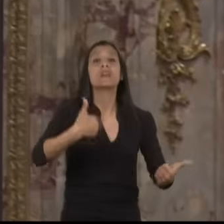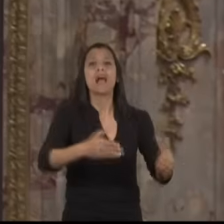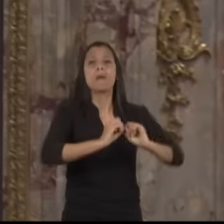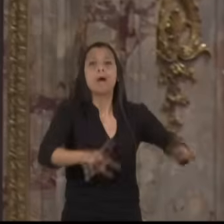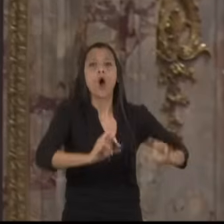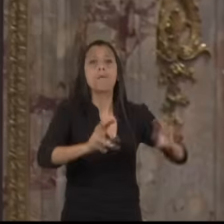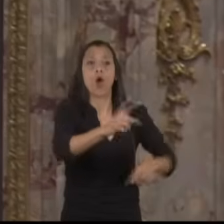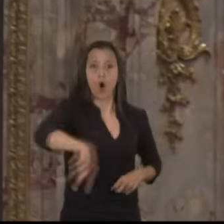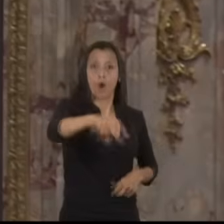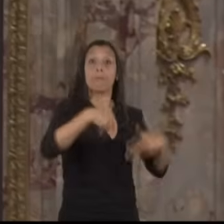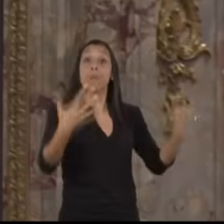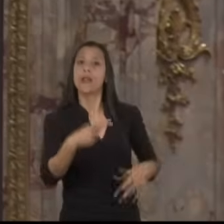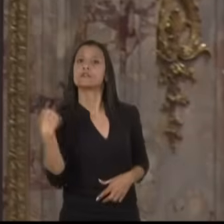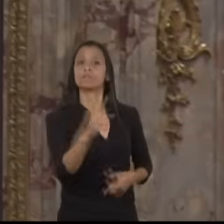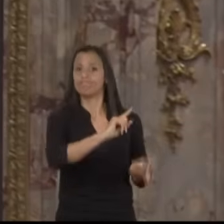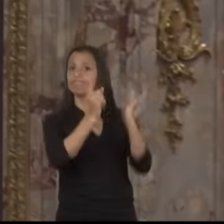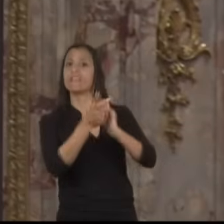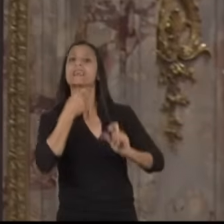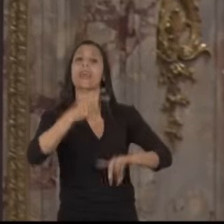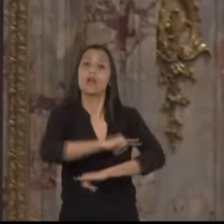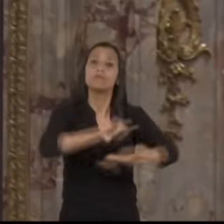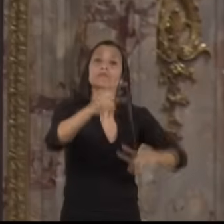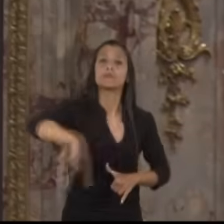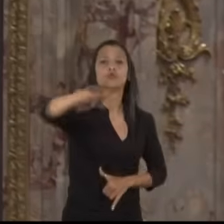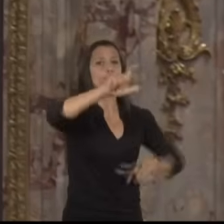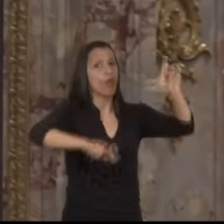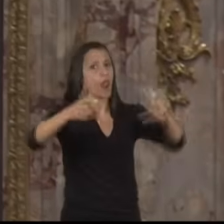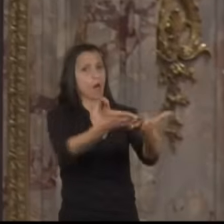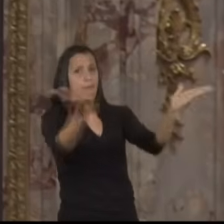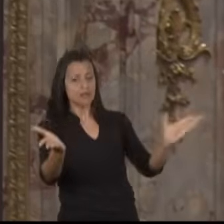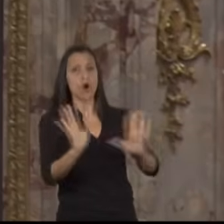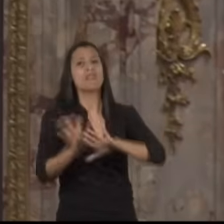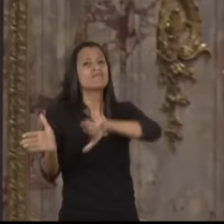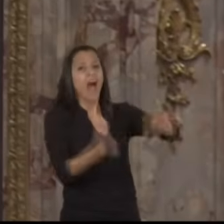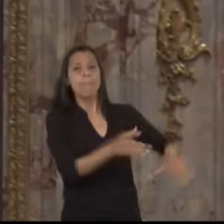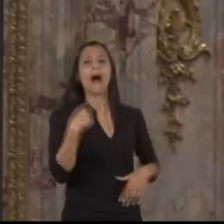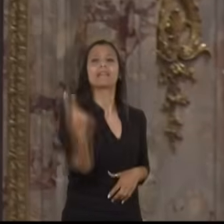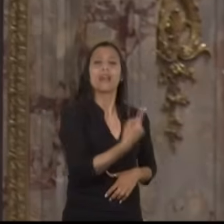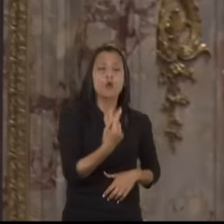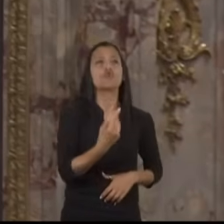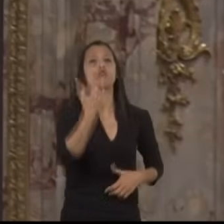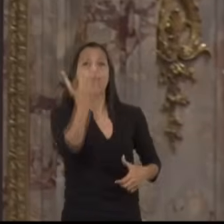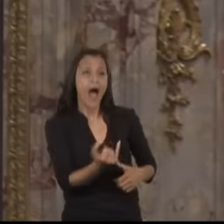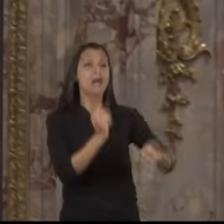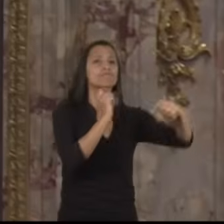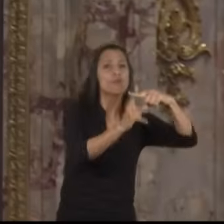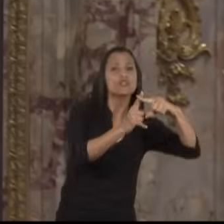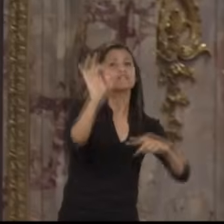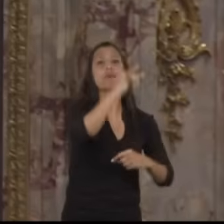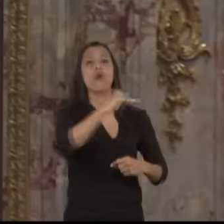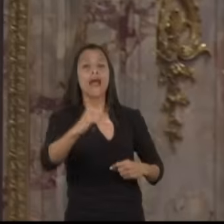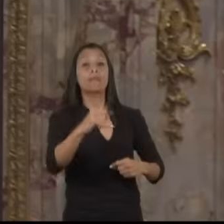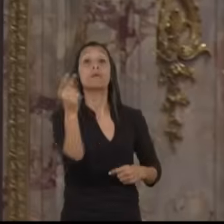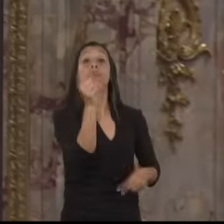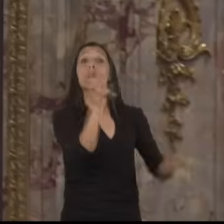peor. Por eso quiero decirles a todos los argentinos, más allá del éxito que haya tenido nuestra gestión en corregir